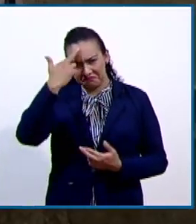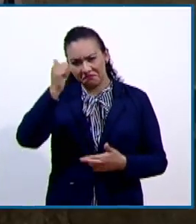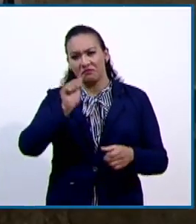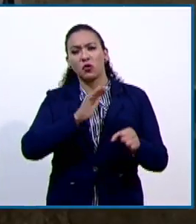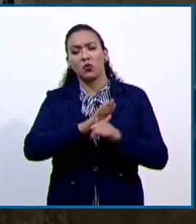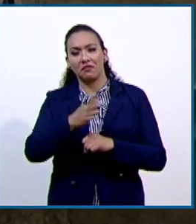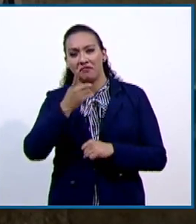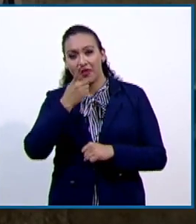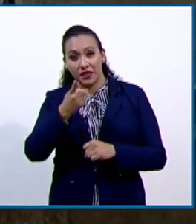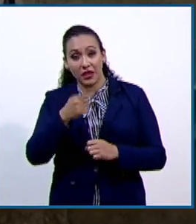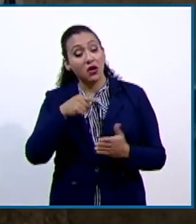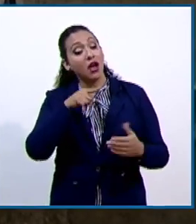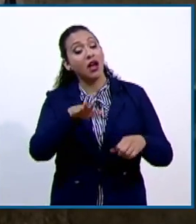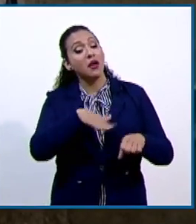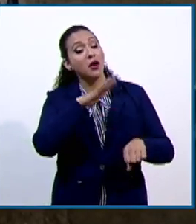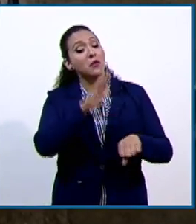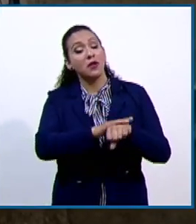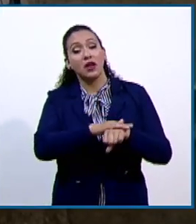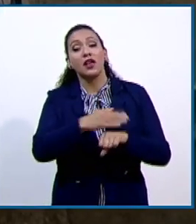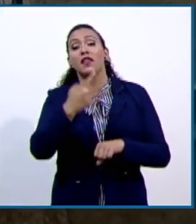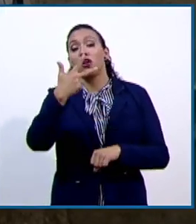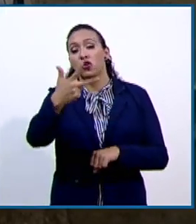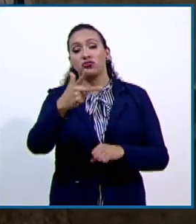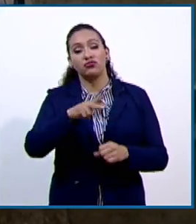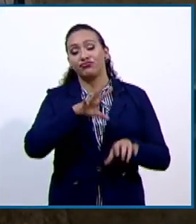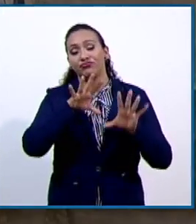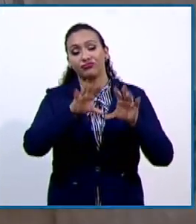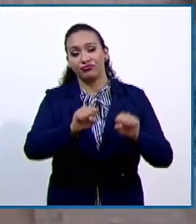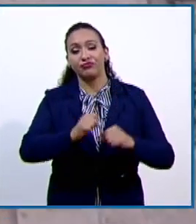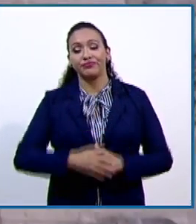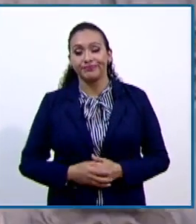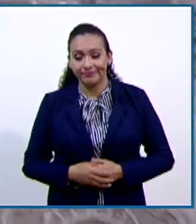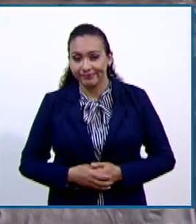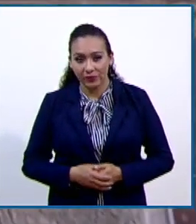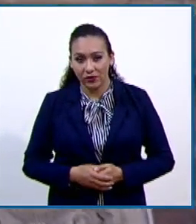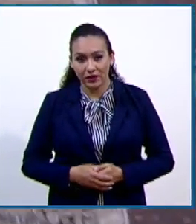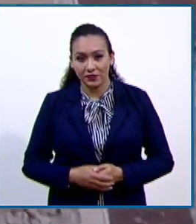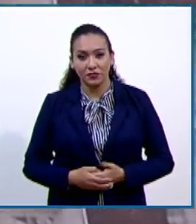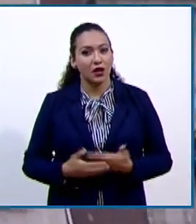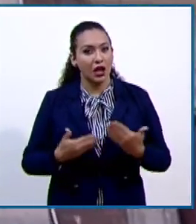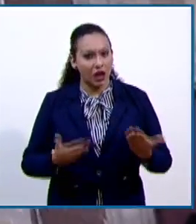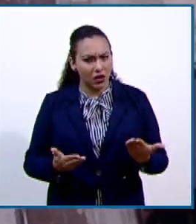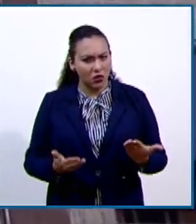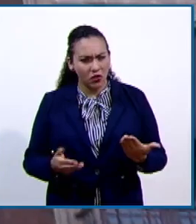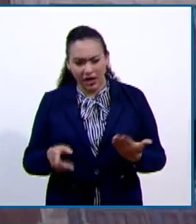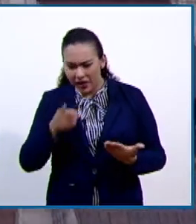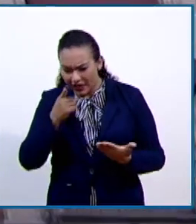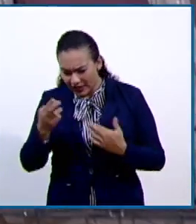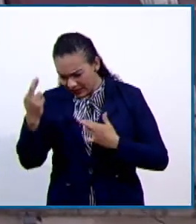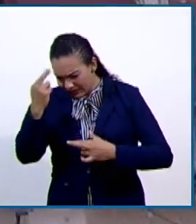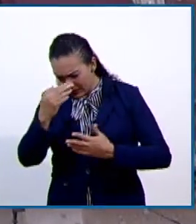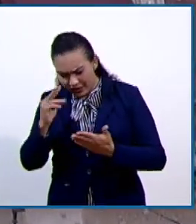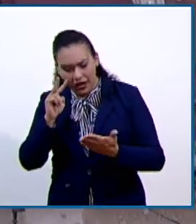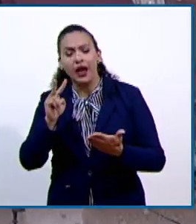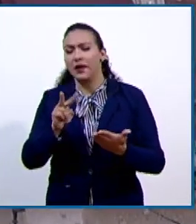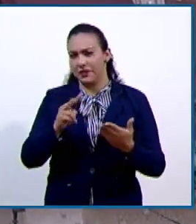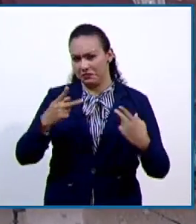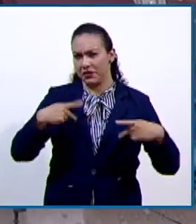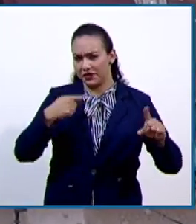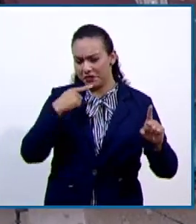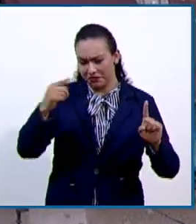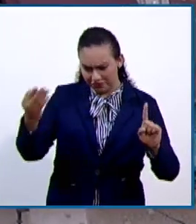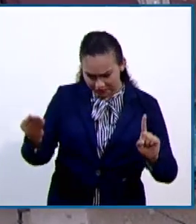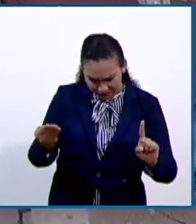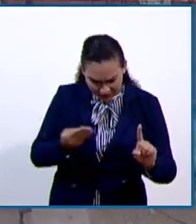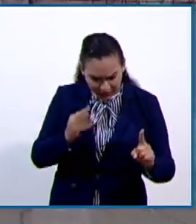no alcanzó el promedio de calificación de 8. En el proyecto se propone revocar la decisión y vincular a dicho comité para